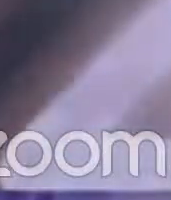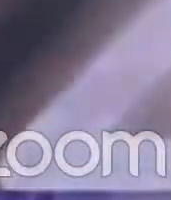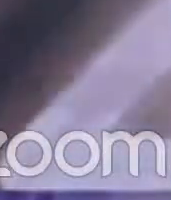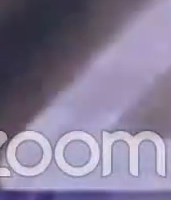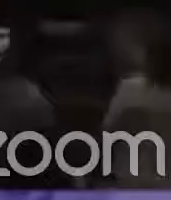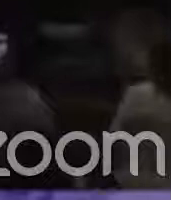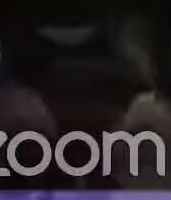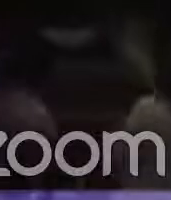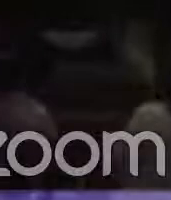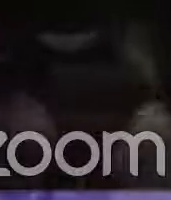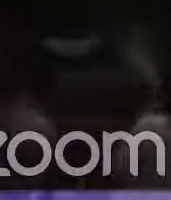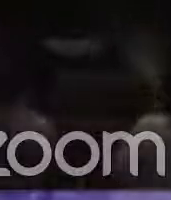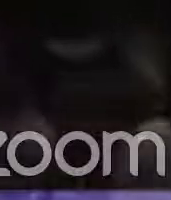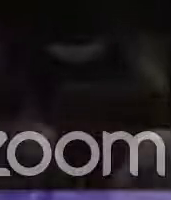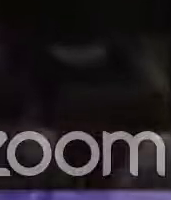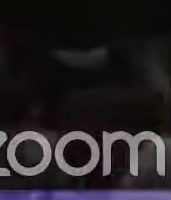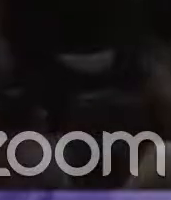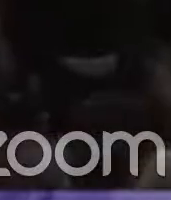¿sale? 10,